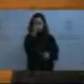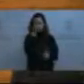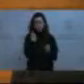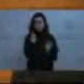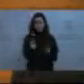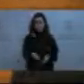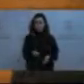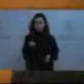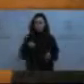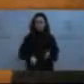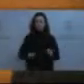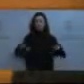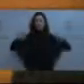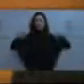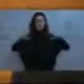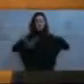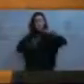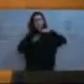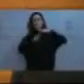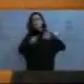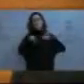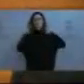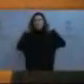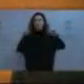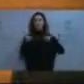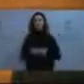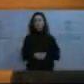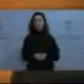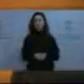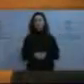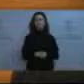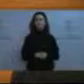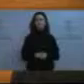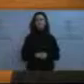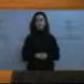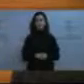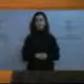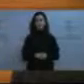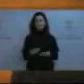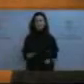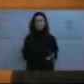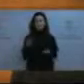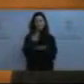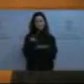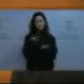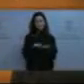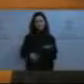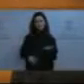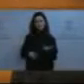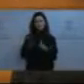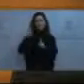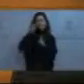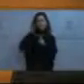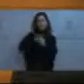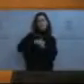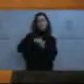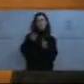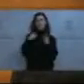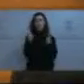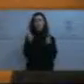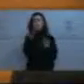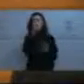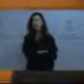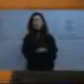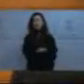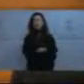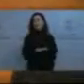cierto, y haciendo un inciso, yo le aconsejo, y no voy a hacer sangre de ello, que lea las facturas de los restaurantes, porque podrá asegurar que